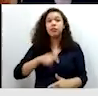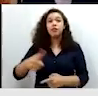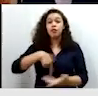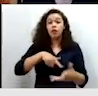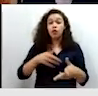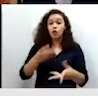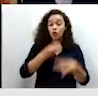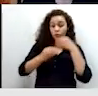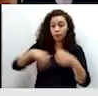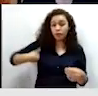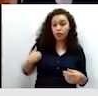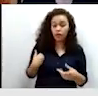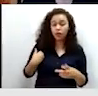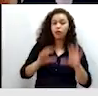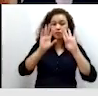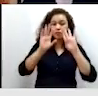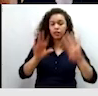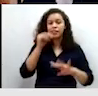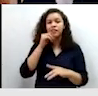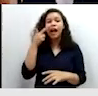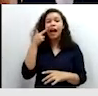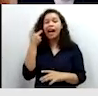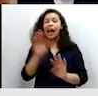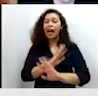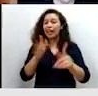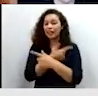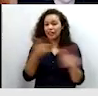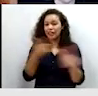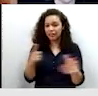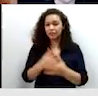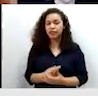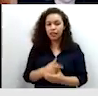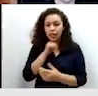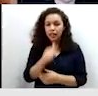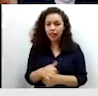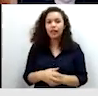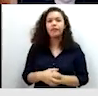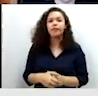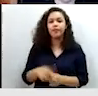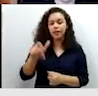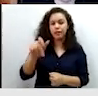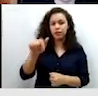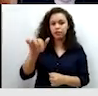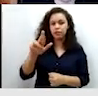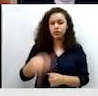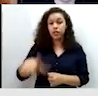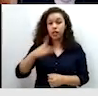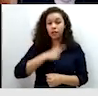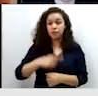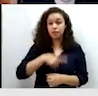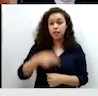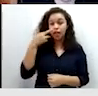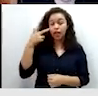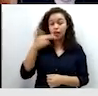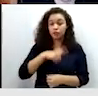de tenerlos identificados que estén libres de roedores. Porque, por ejemplo, la leptospirosis puede ser transmitida por la orina del